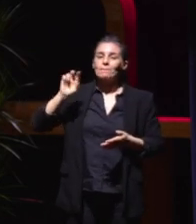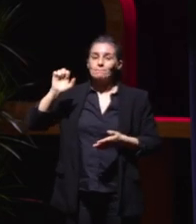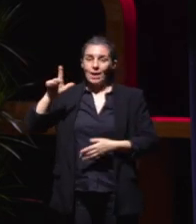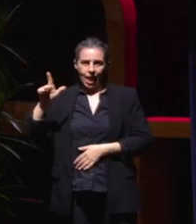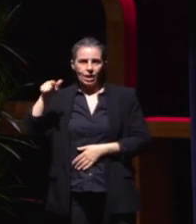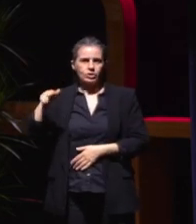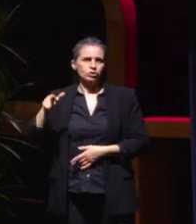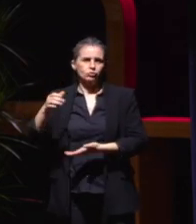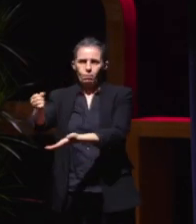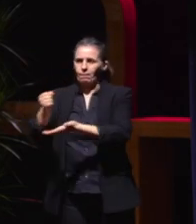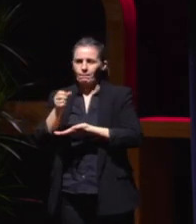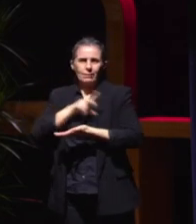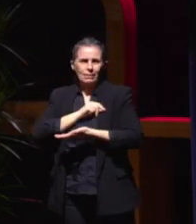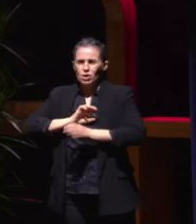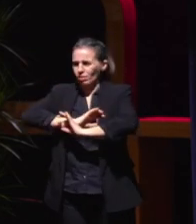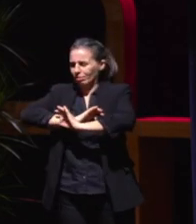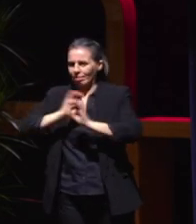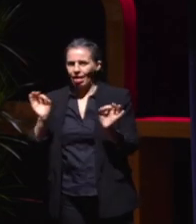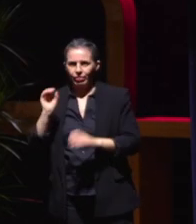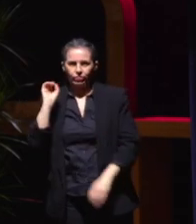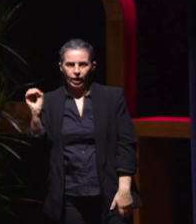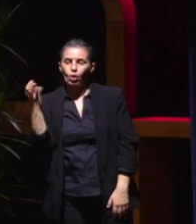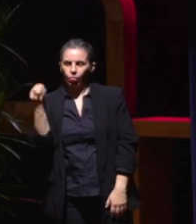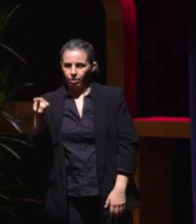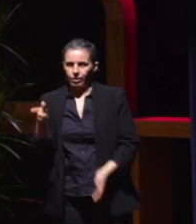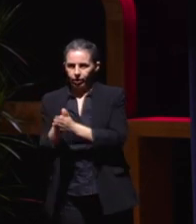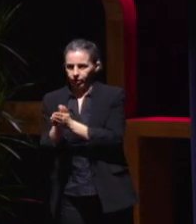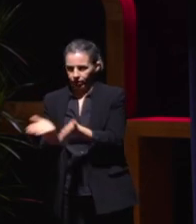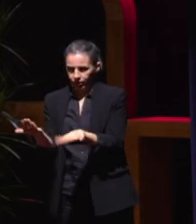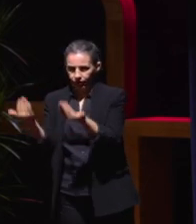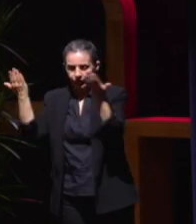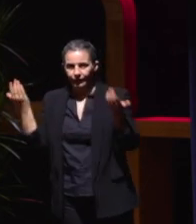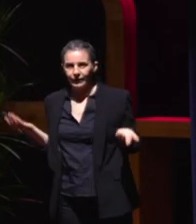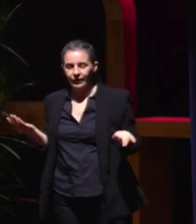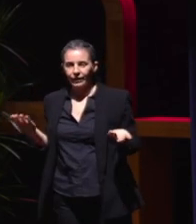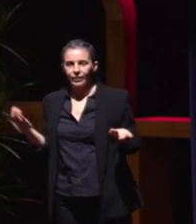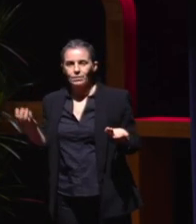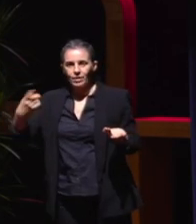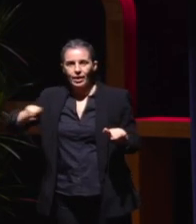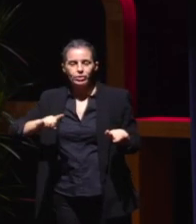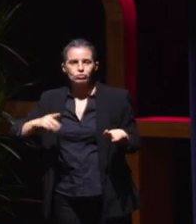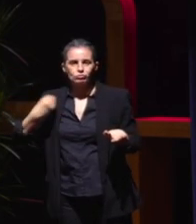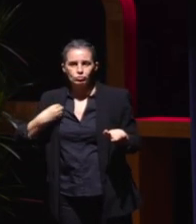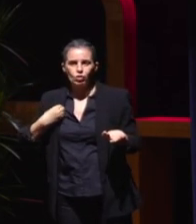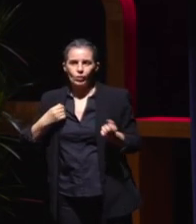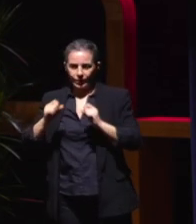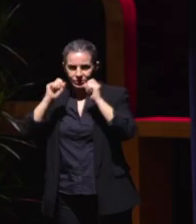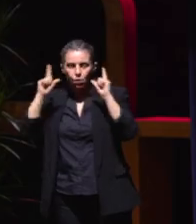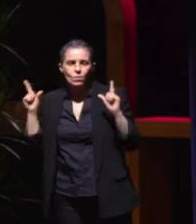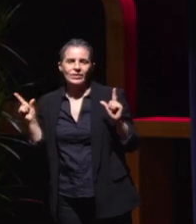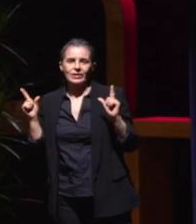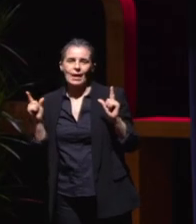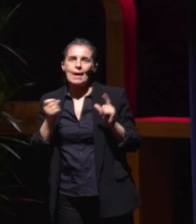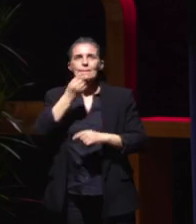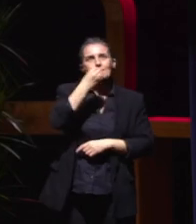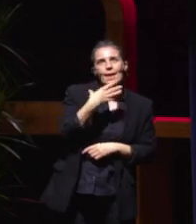Óscar ni sus actores ni nada que se tenían que poner las pilas que tenían que superar el mal y el mal es y el